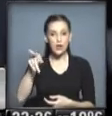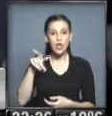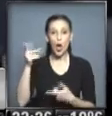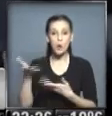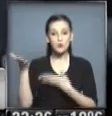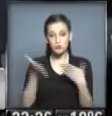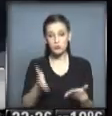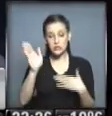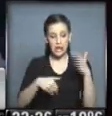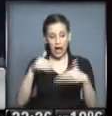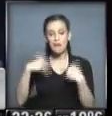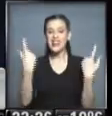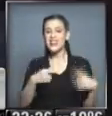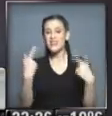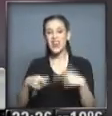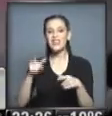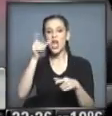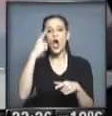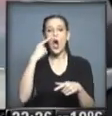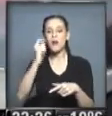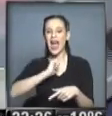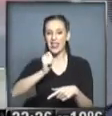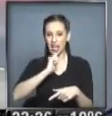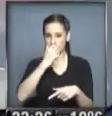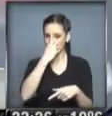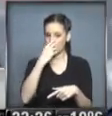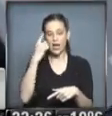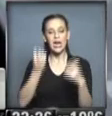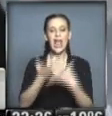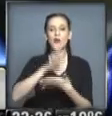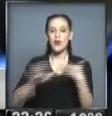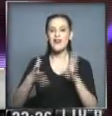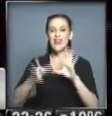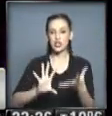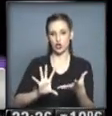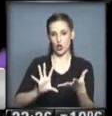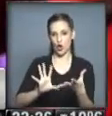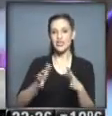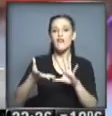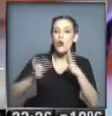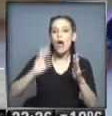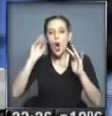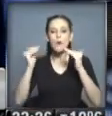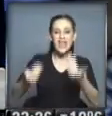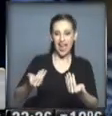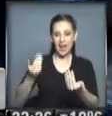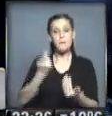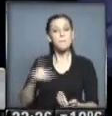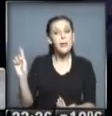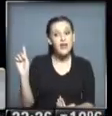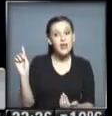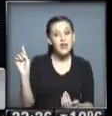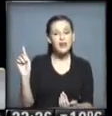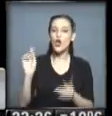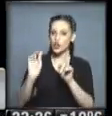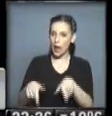invitó a distintos músicos a hacer versiones de los temas de Philip Glass. Hasta ahora sería como una especie de homenaje, pero a esto le agregó